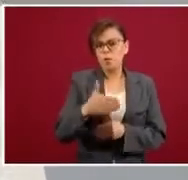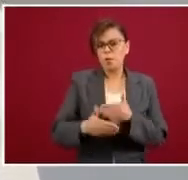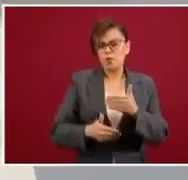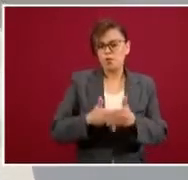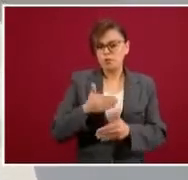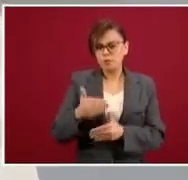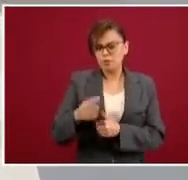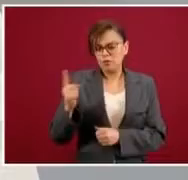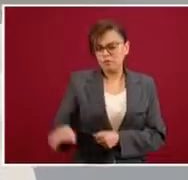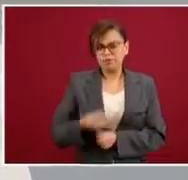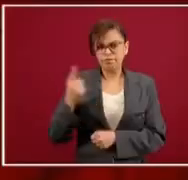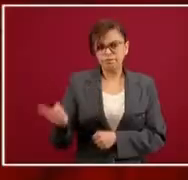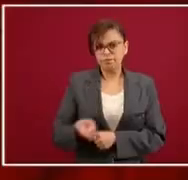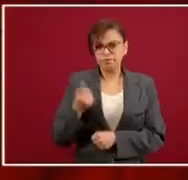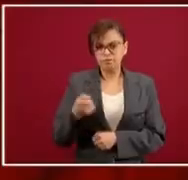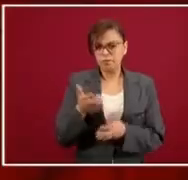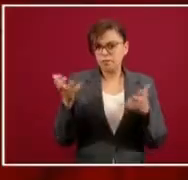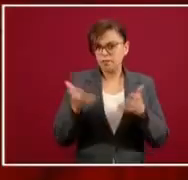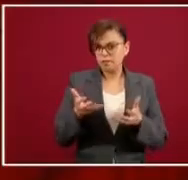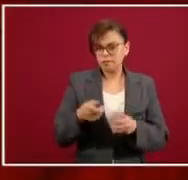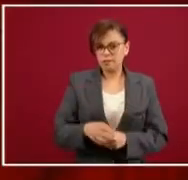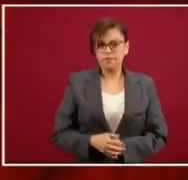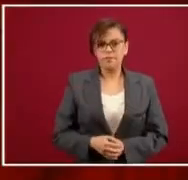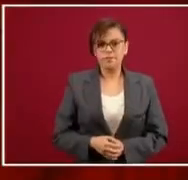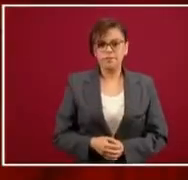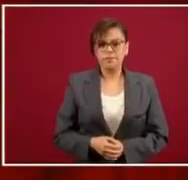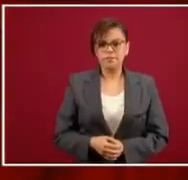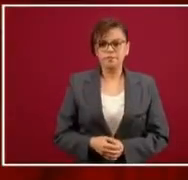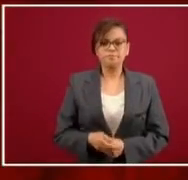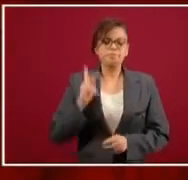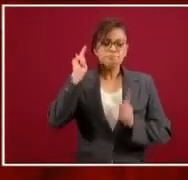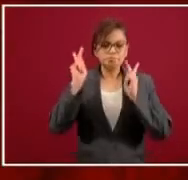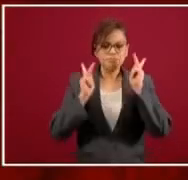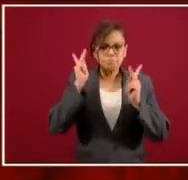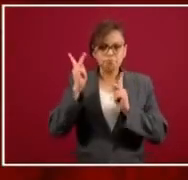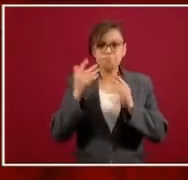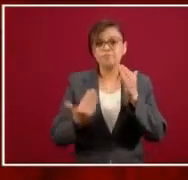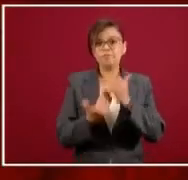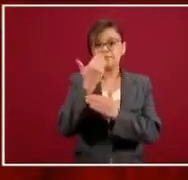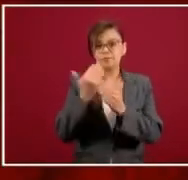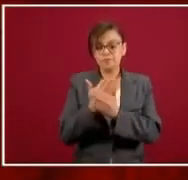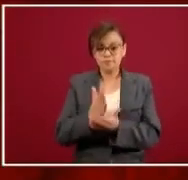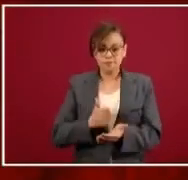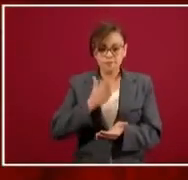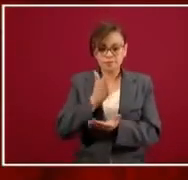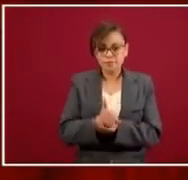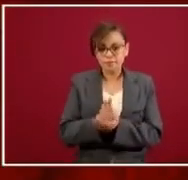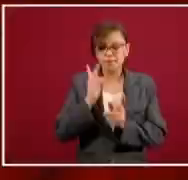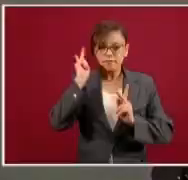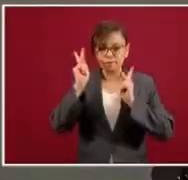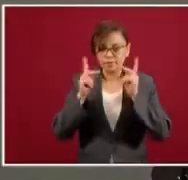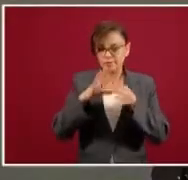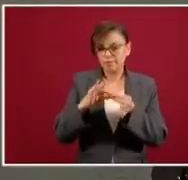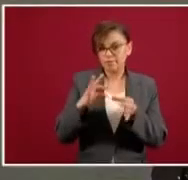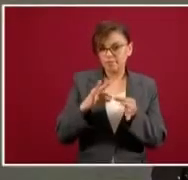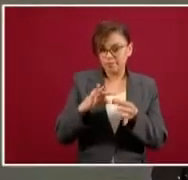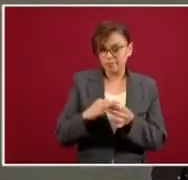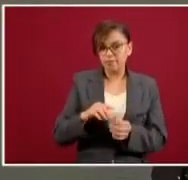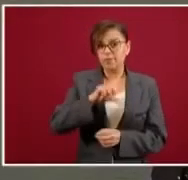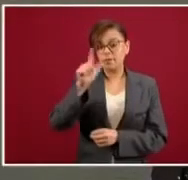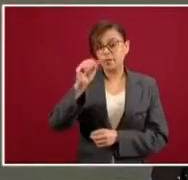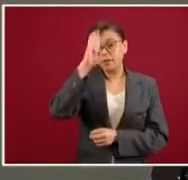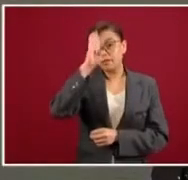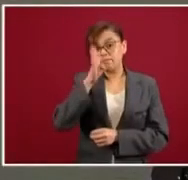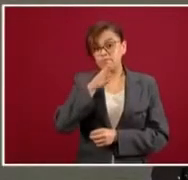manera continua. Generalmente se pasa visita a alguna hora de la mañana y a media tarde precisamente es el momento